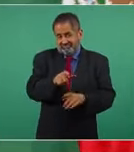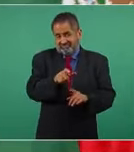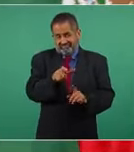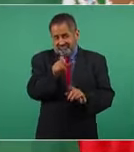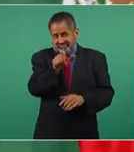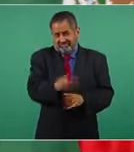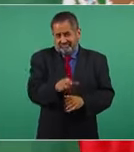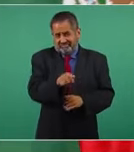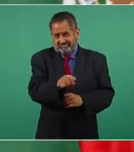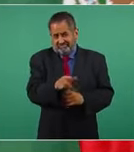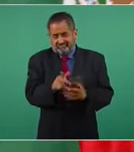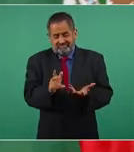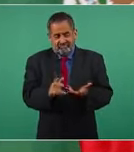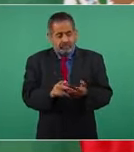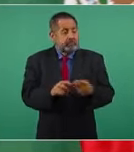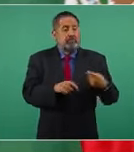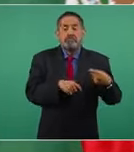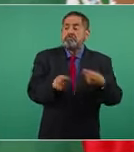Entonces,